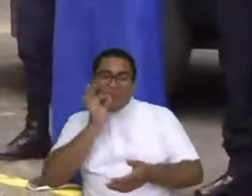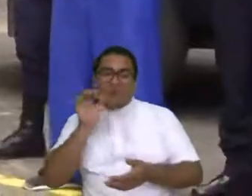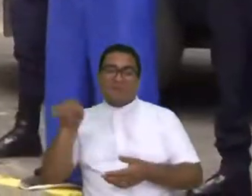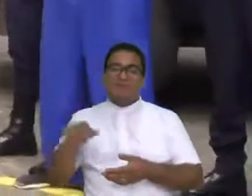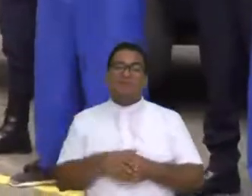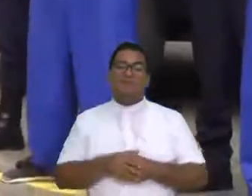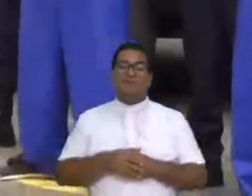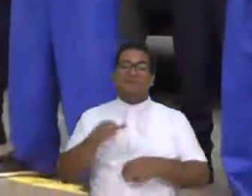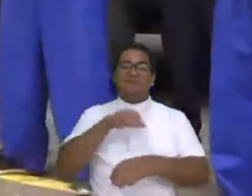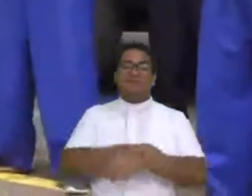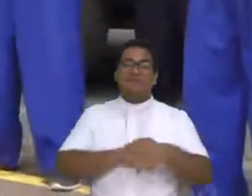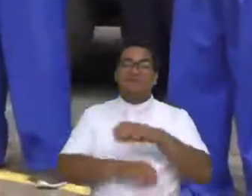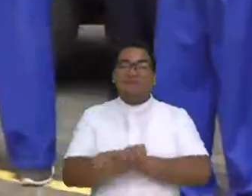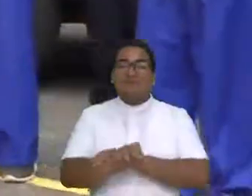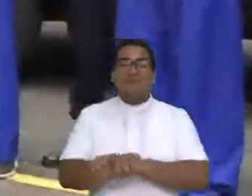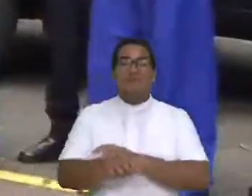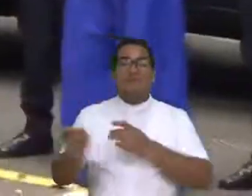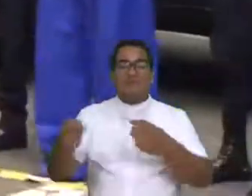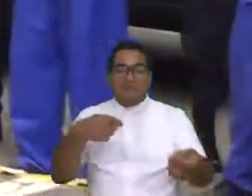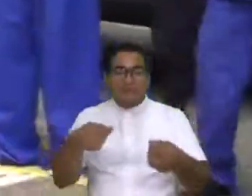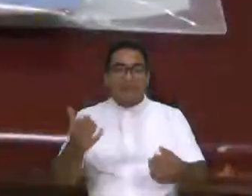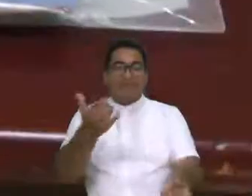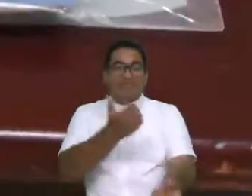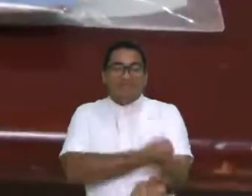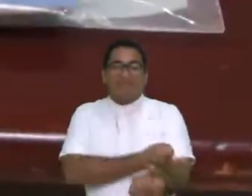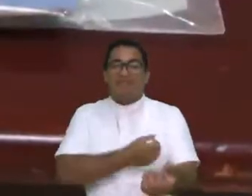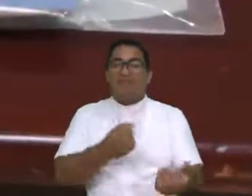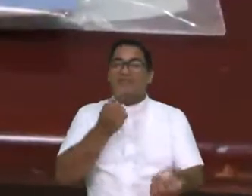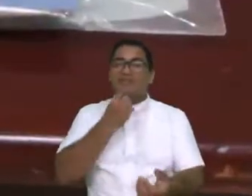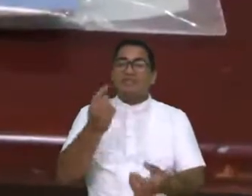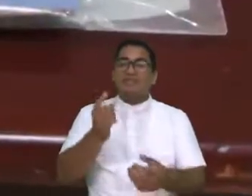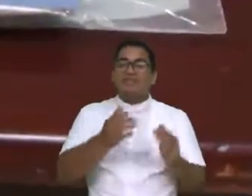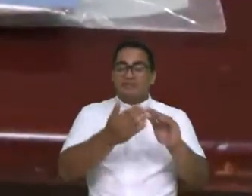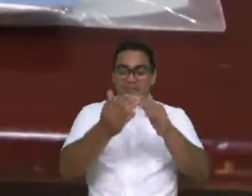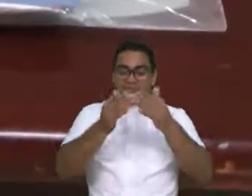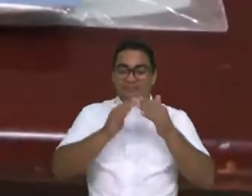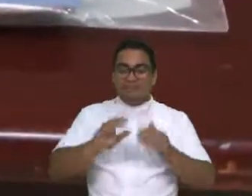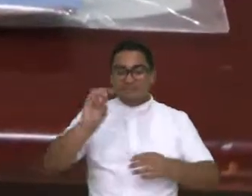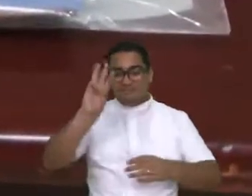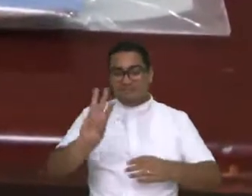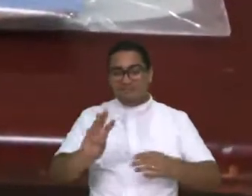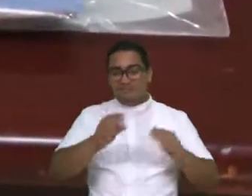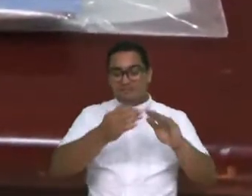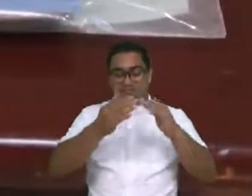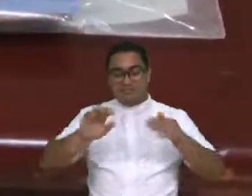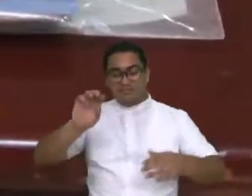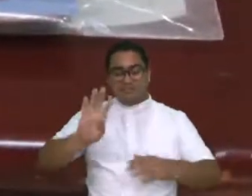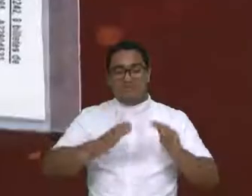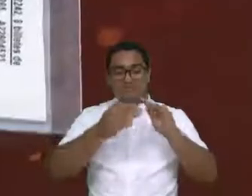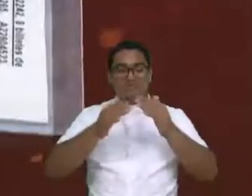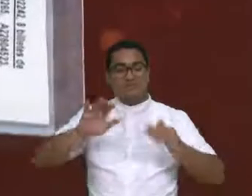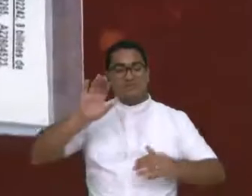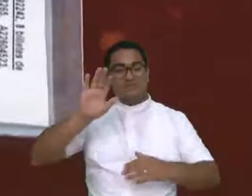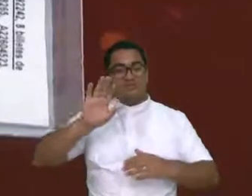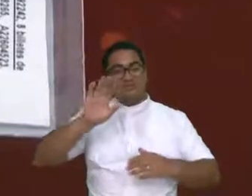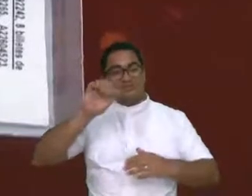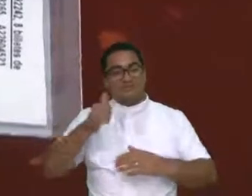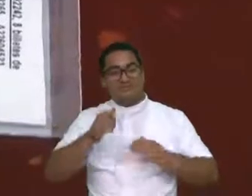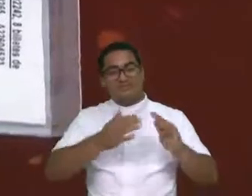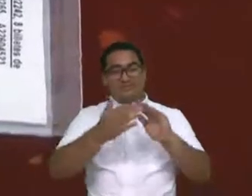Capturados, presos por abastecedores de droga en los distritos 3, 4, 6 y 10 de